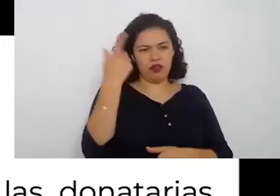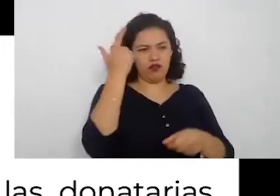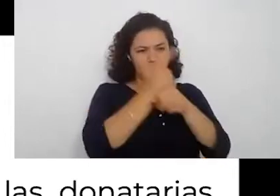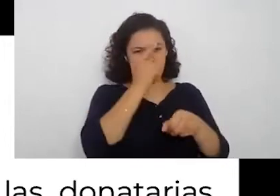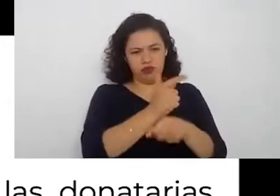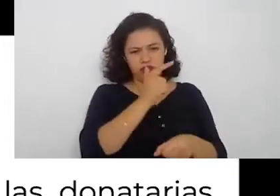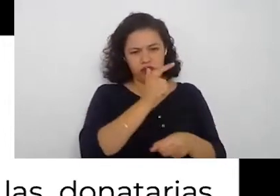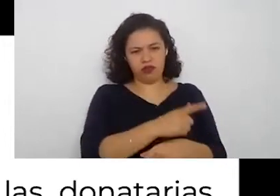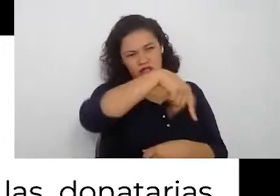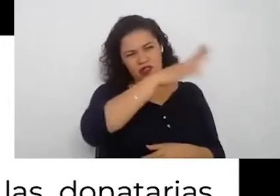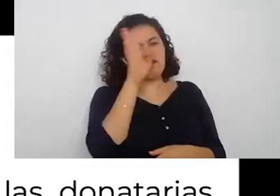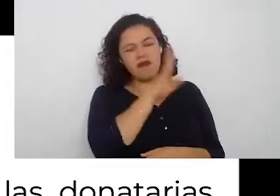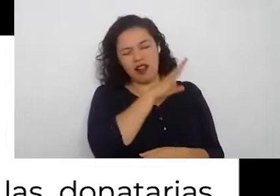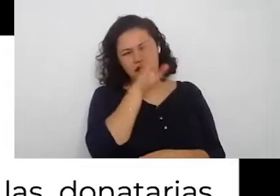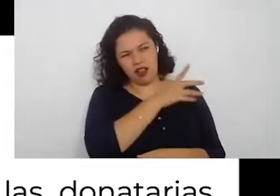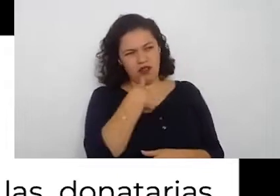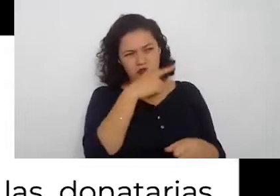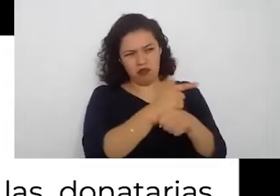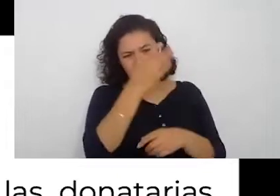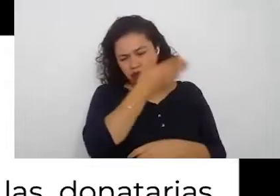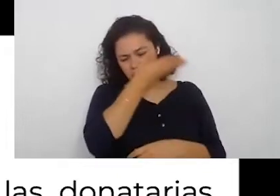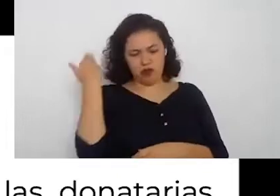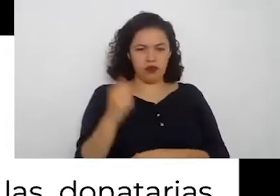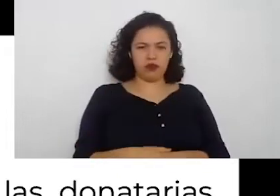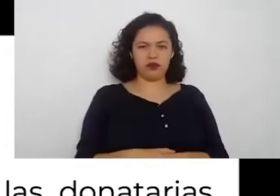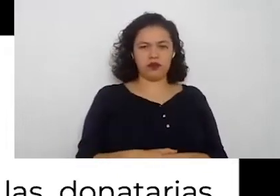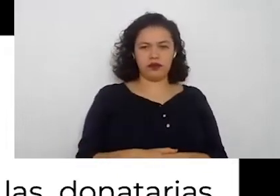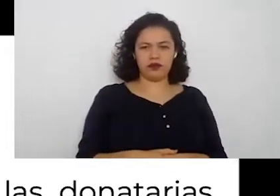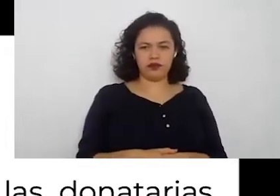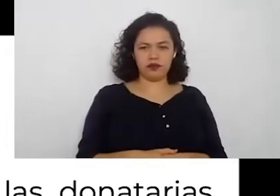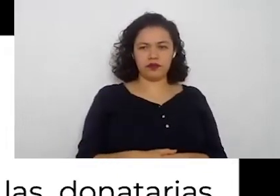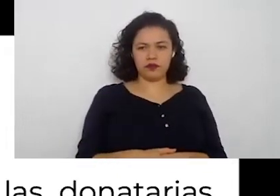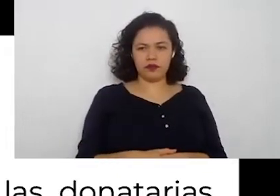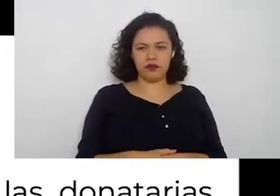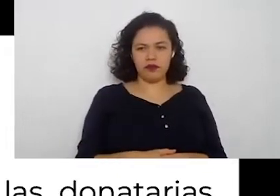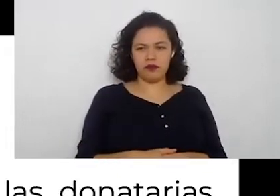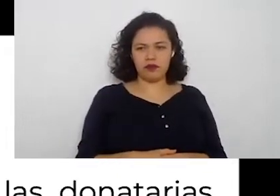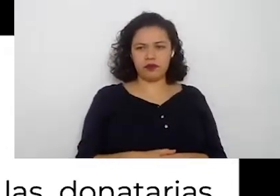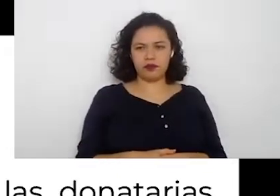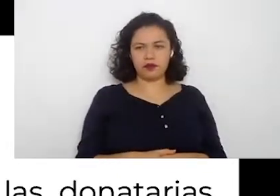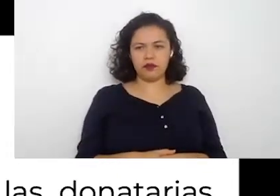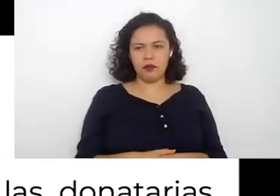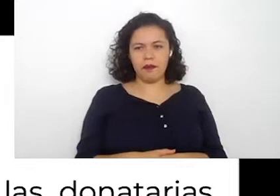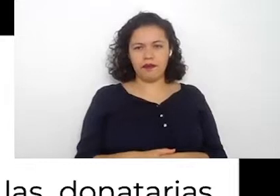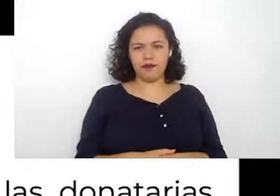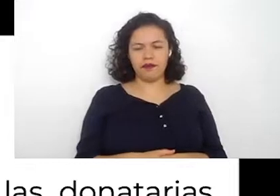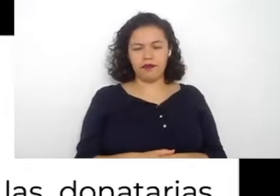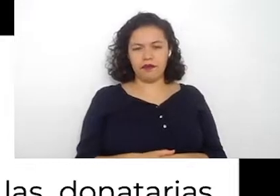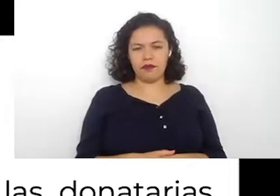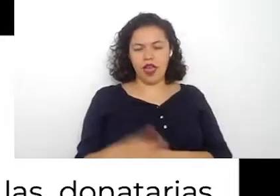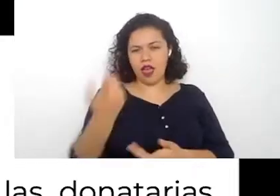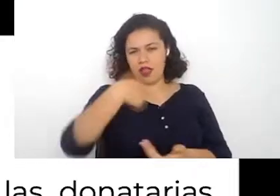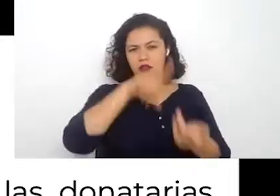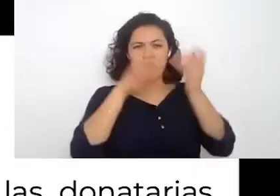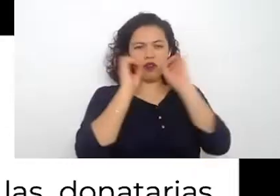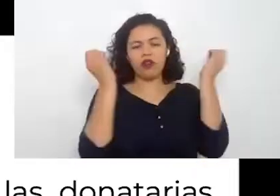que esta empresa pues hacía estas operaciones simuladas. Dentro de la organización, realmente